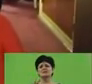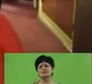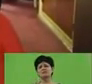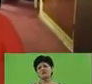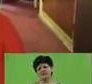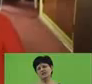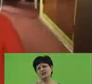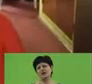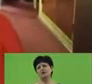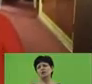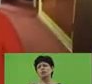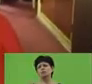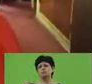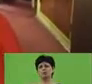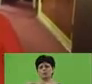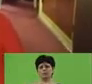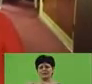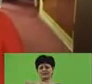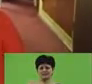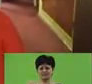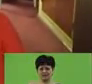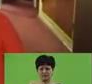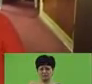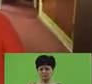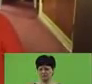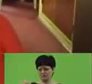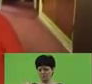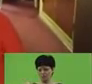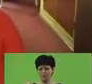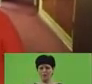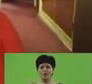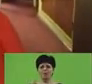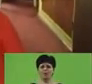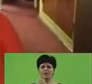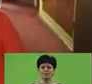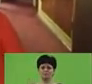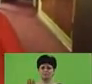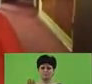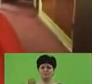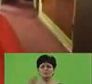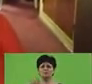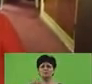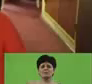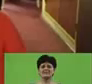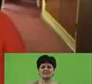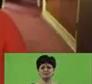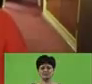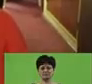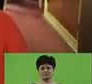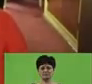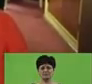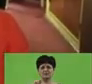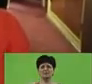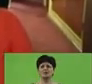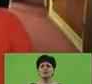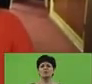compañeras es, fundamos la primera escuela de íntegra de sexología y ahora nos enfocamos a lo que es el Centro Vitus,